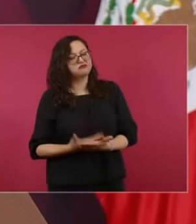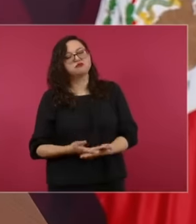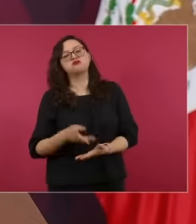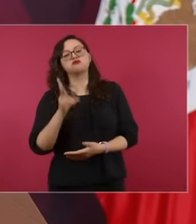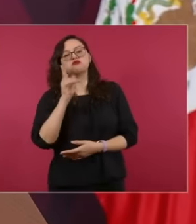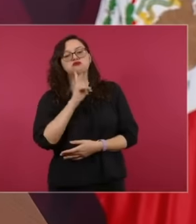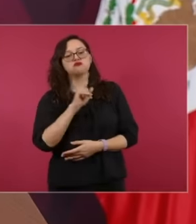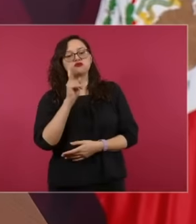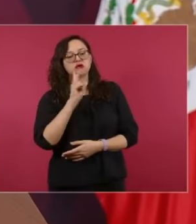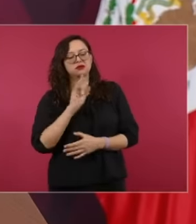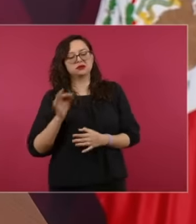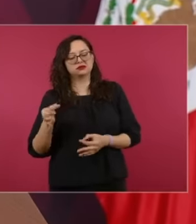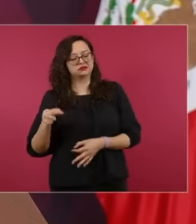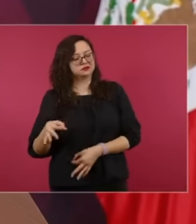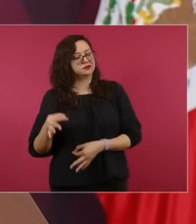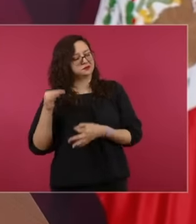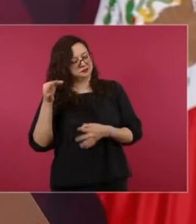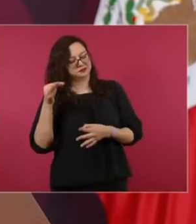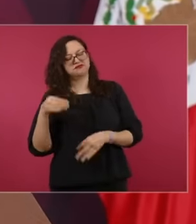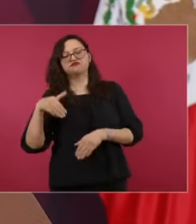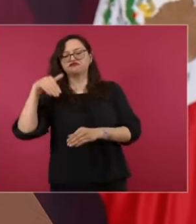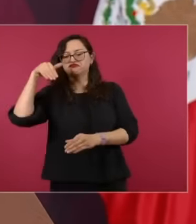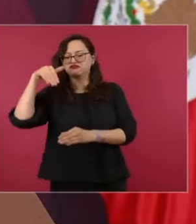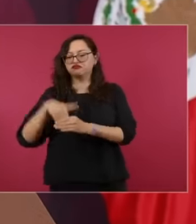de lo que se trata.